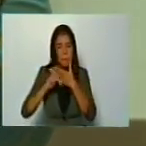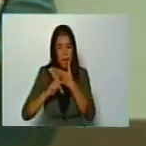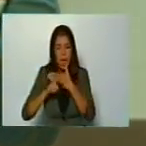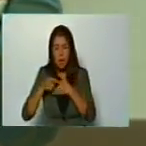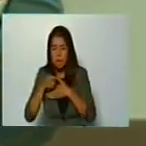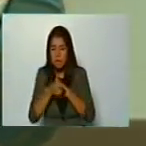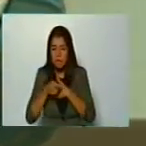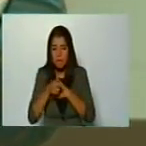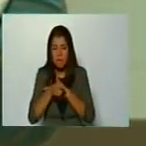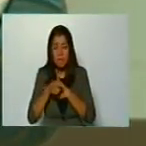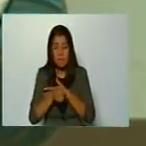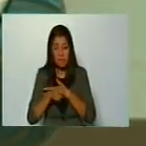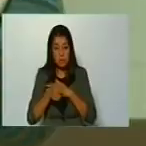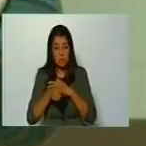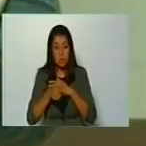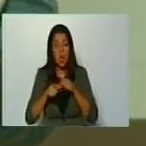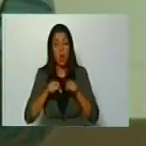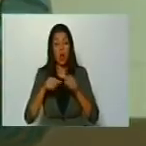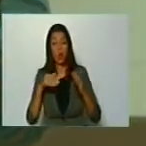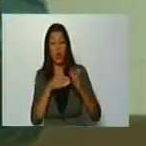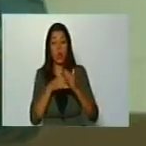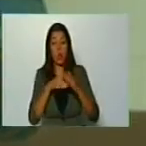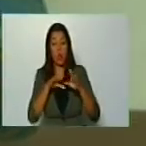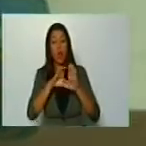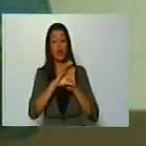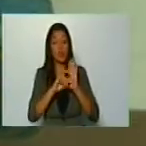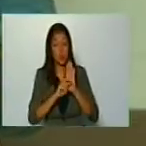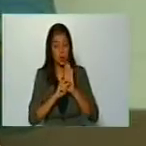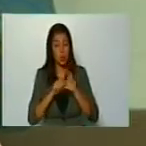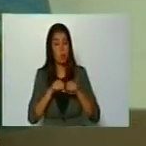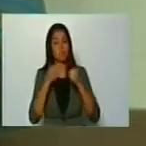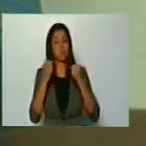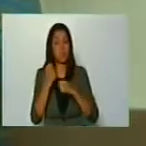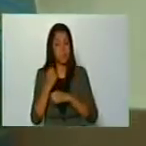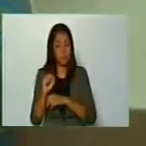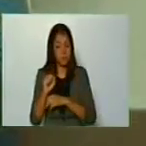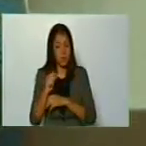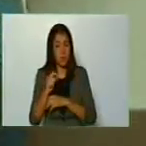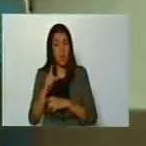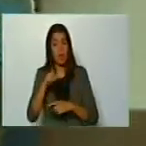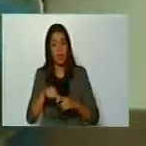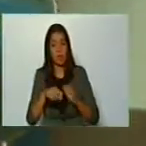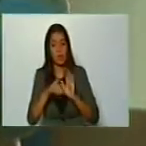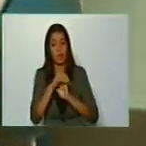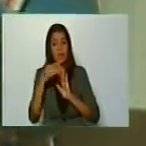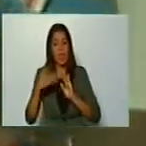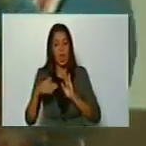no solamente contra el orden constitucional, sino contra un catálogo de derechos humanos.